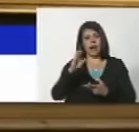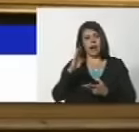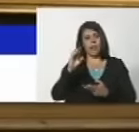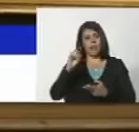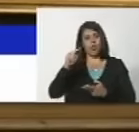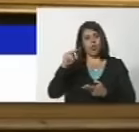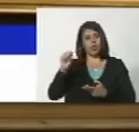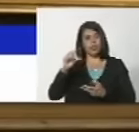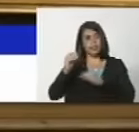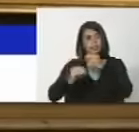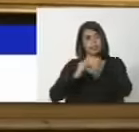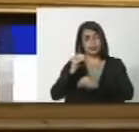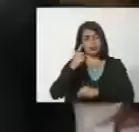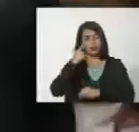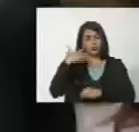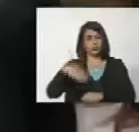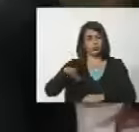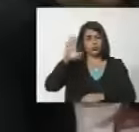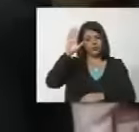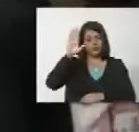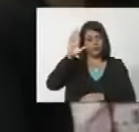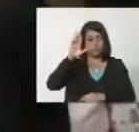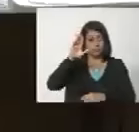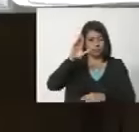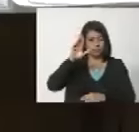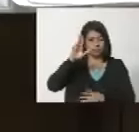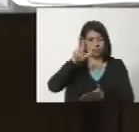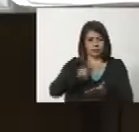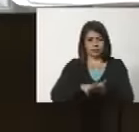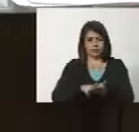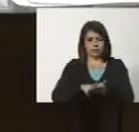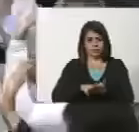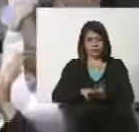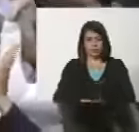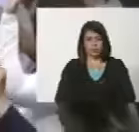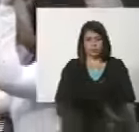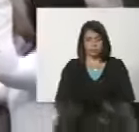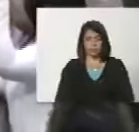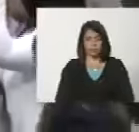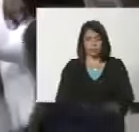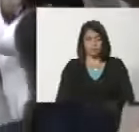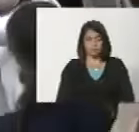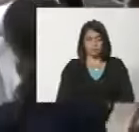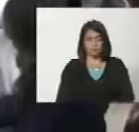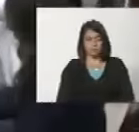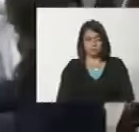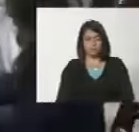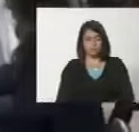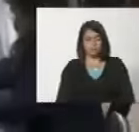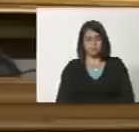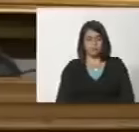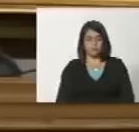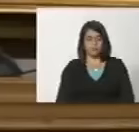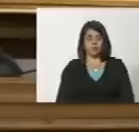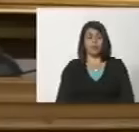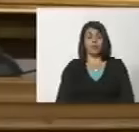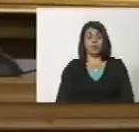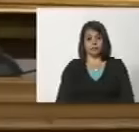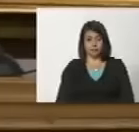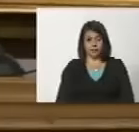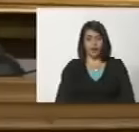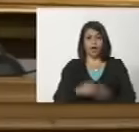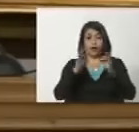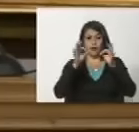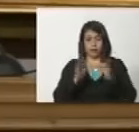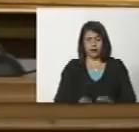sírvanse a manifestarlo con la señal de costumbre. Queda aprobado. En consecuencia,